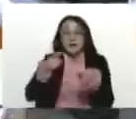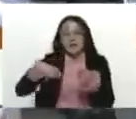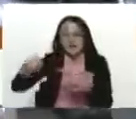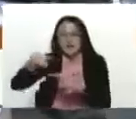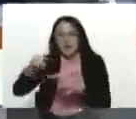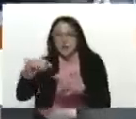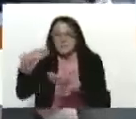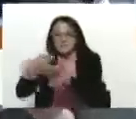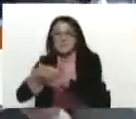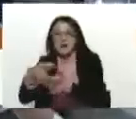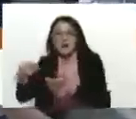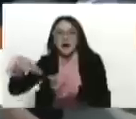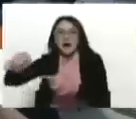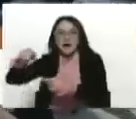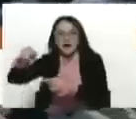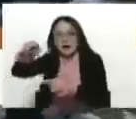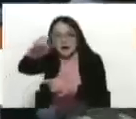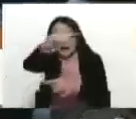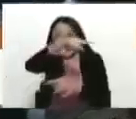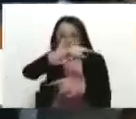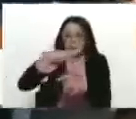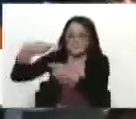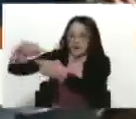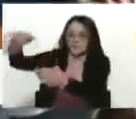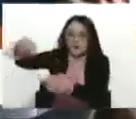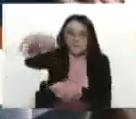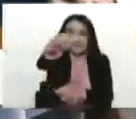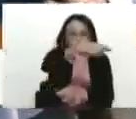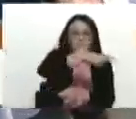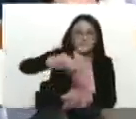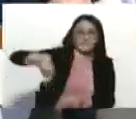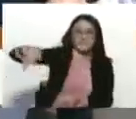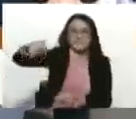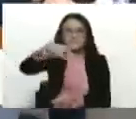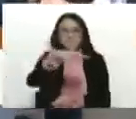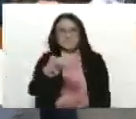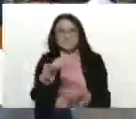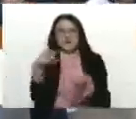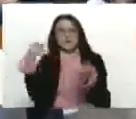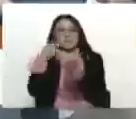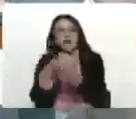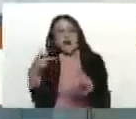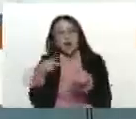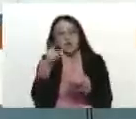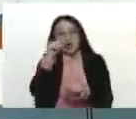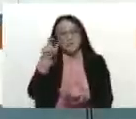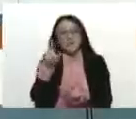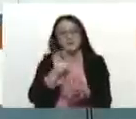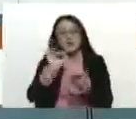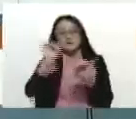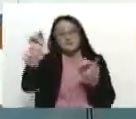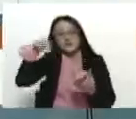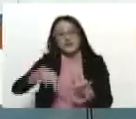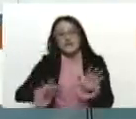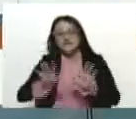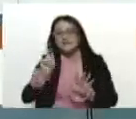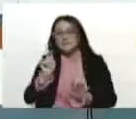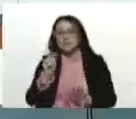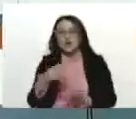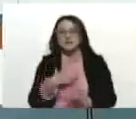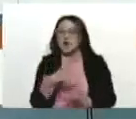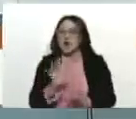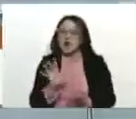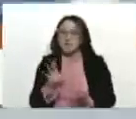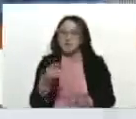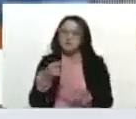le paga al Industrial molinero extremo el dinero le paga a la agricultor y al agricultor le paga al hotelero bajan después de 15 minutos y no no queremos Bueno